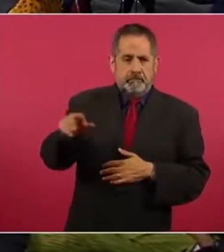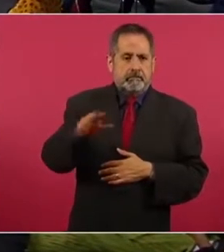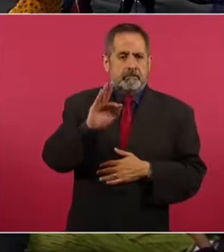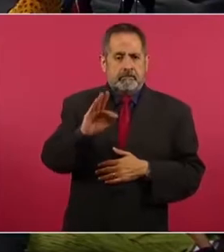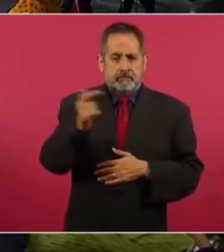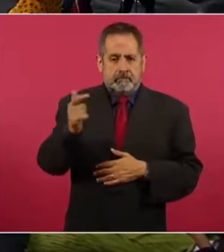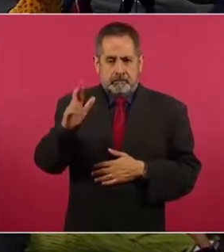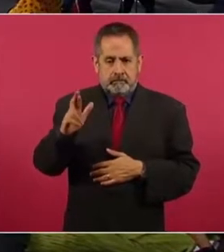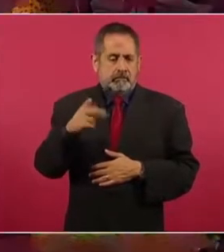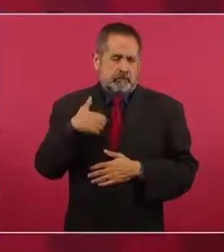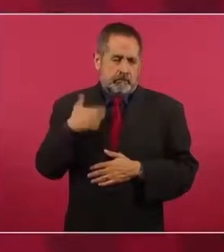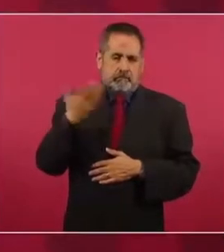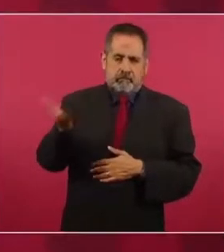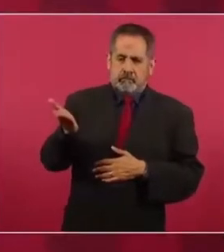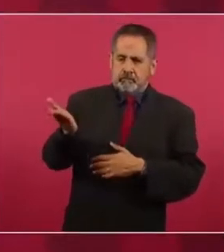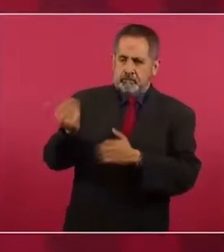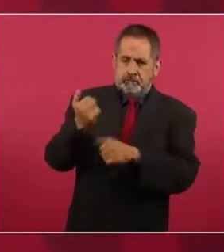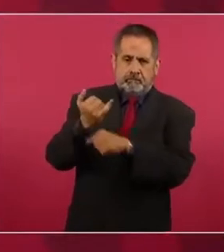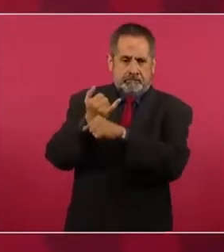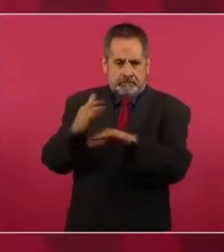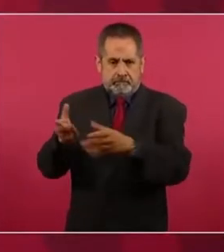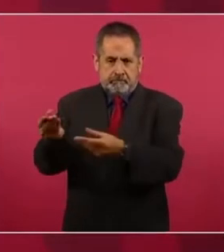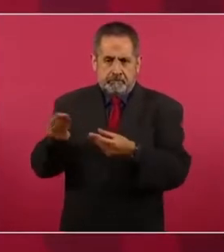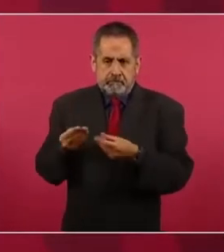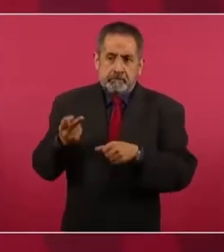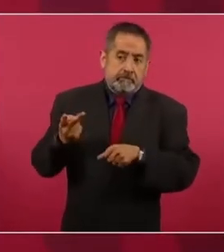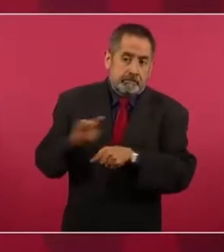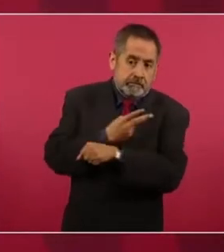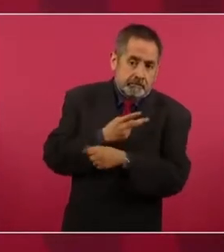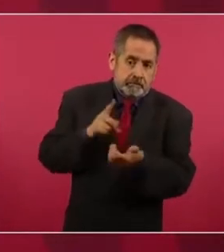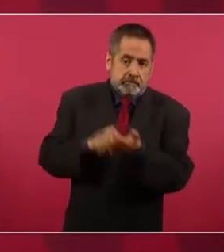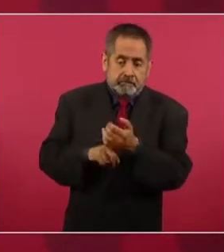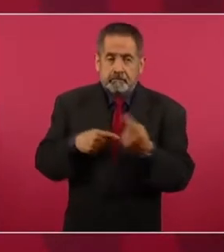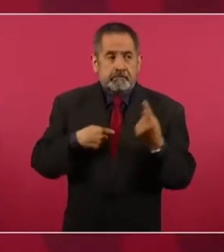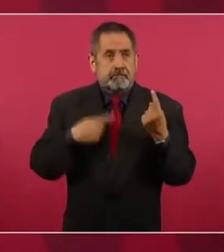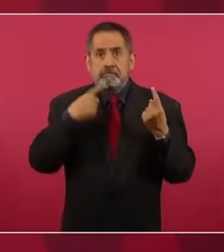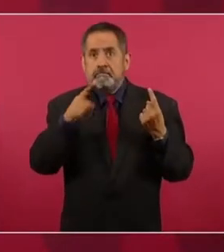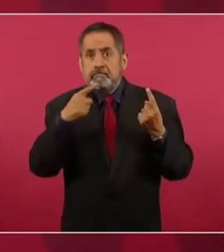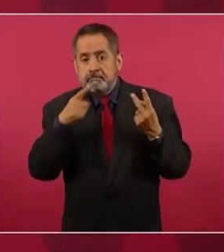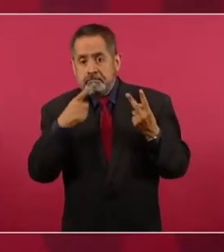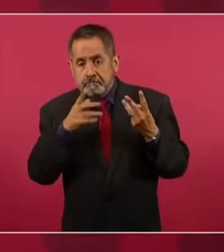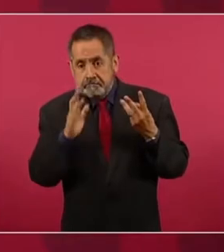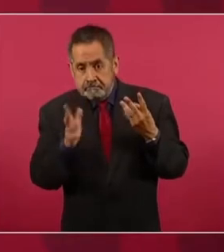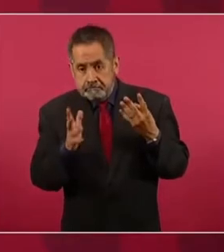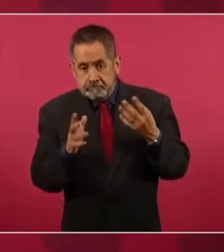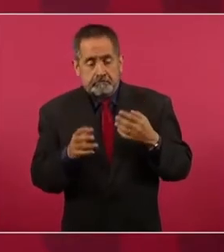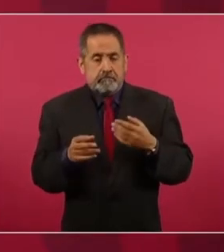informes a la fiscalía, si existen las denuncias,